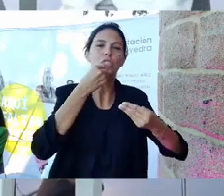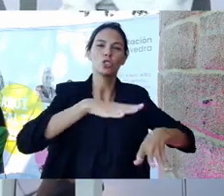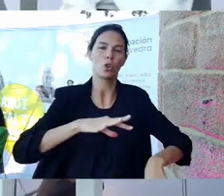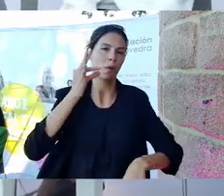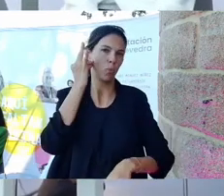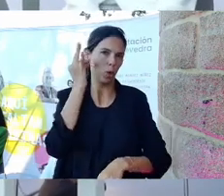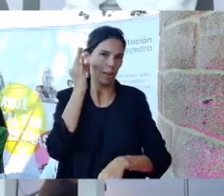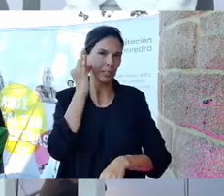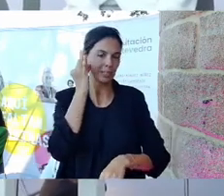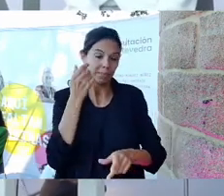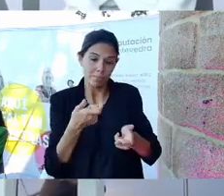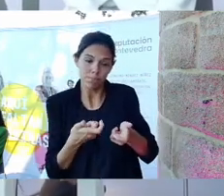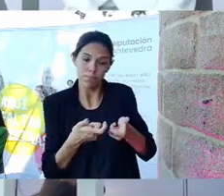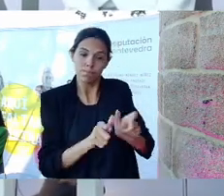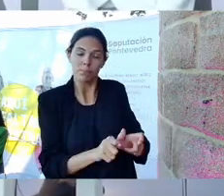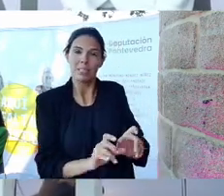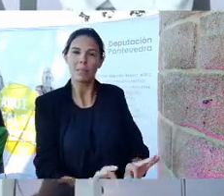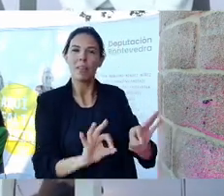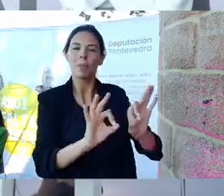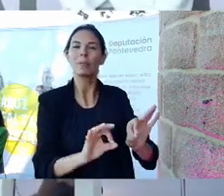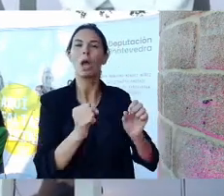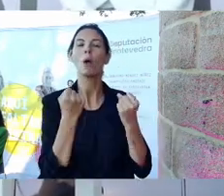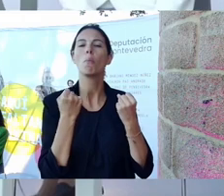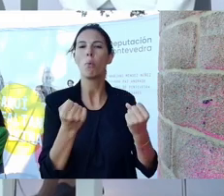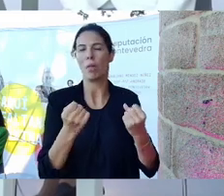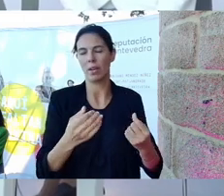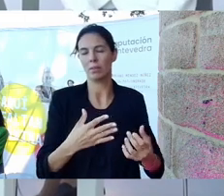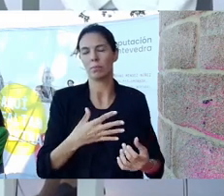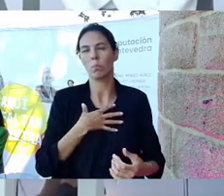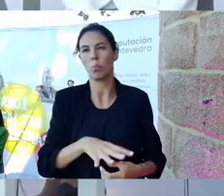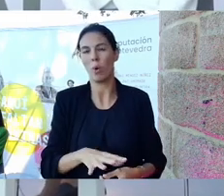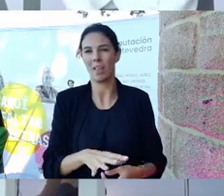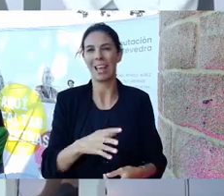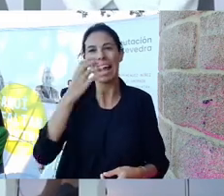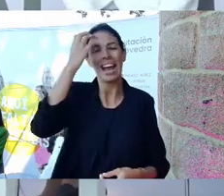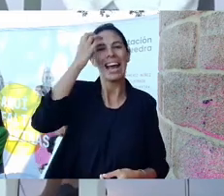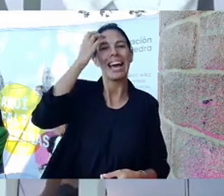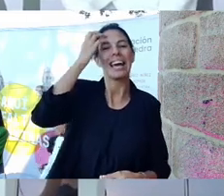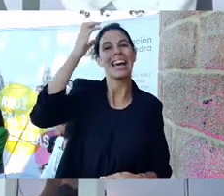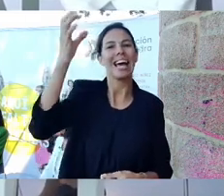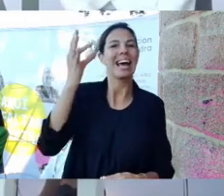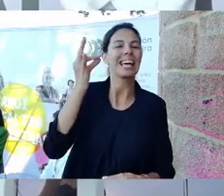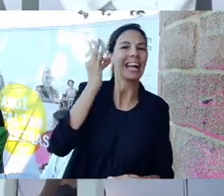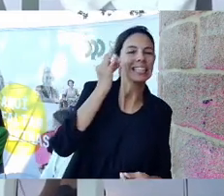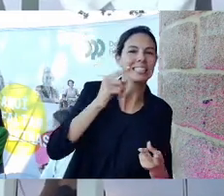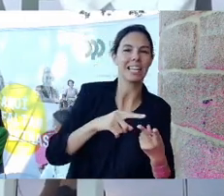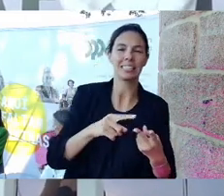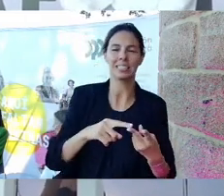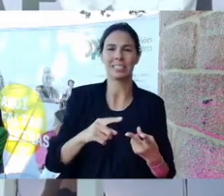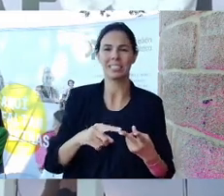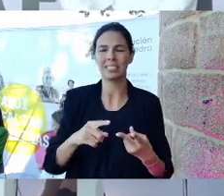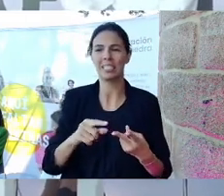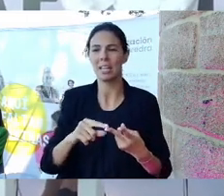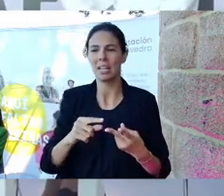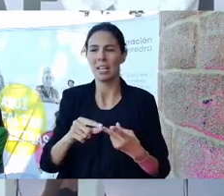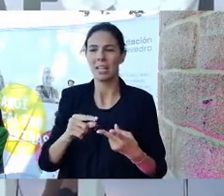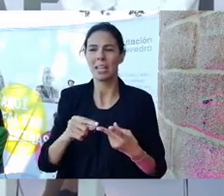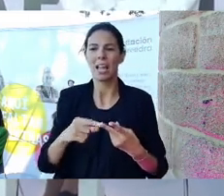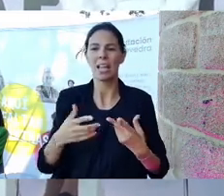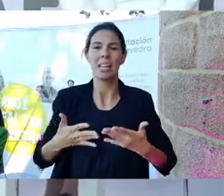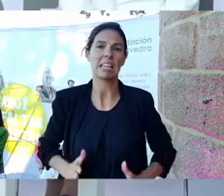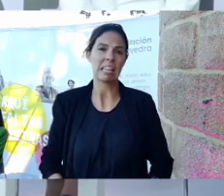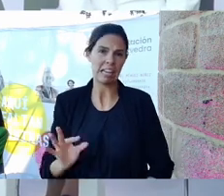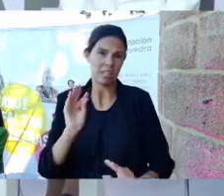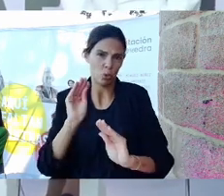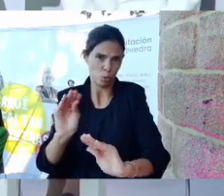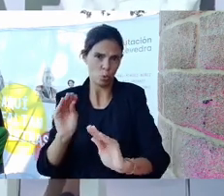historia das mulleres. E dentro dela, concretamente no poder que lograron exercer as raíñas e as infantas